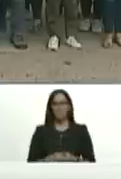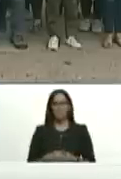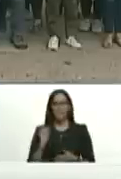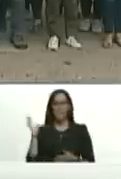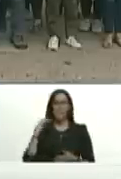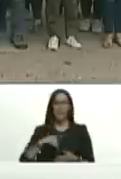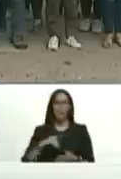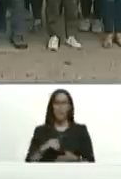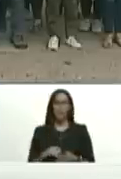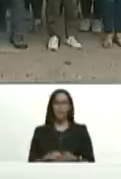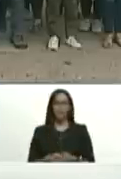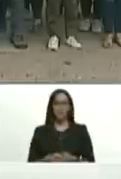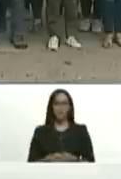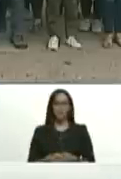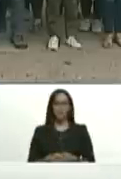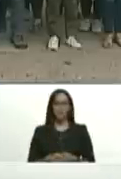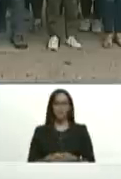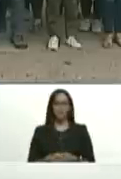Aragua,